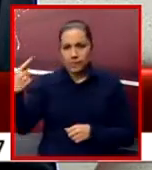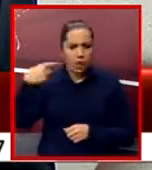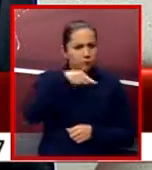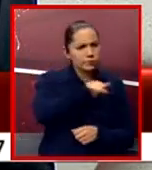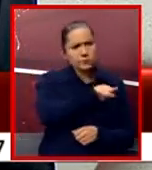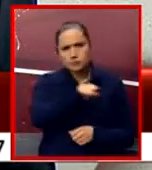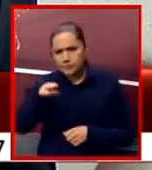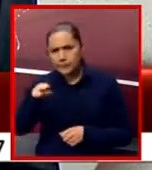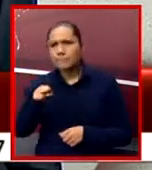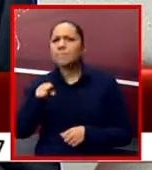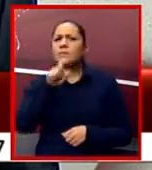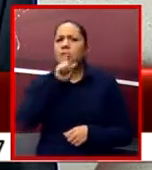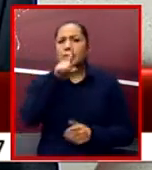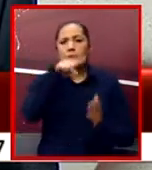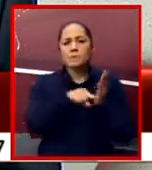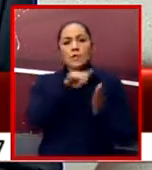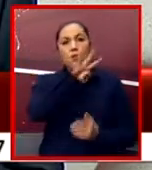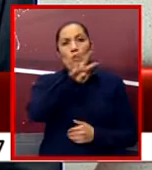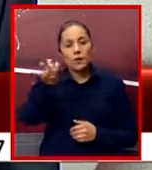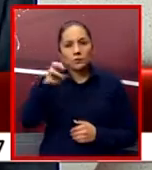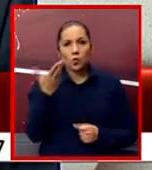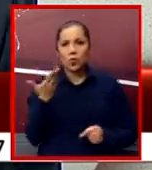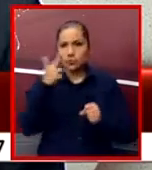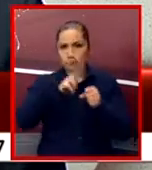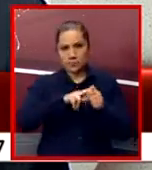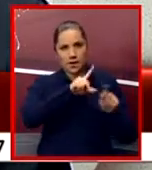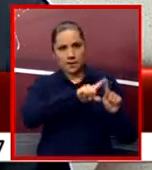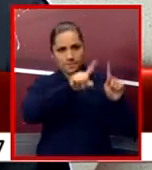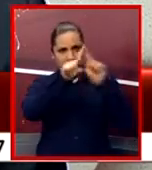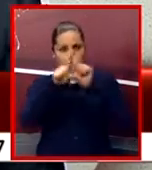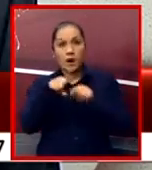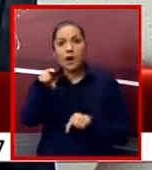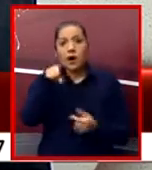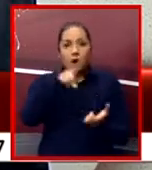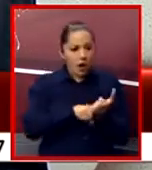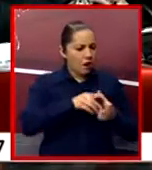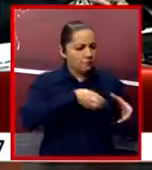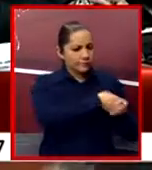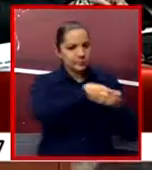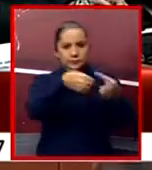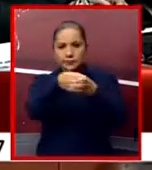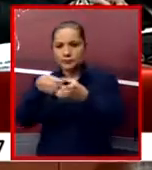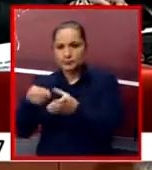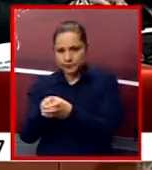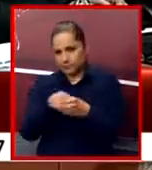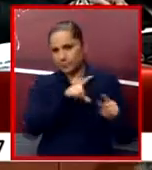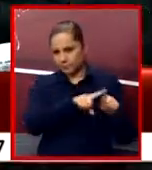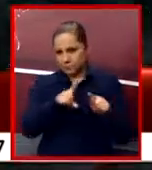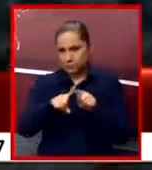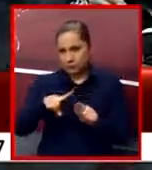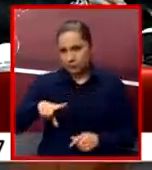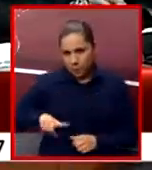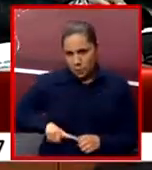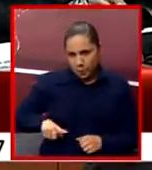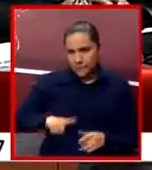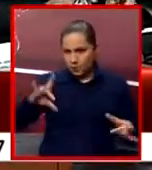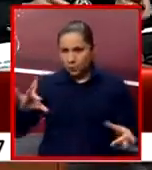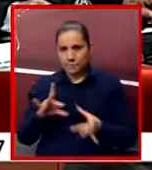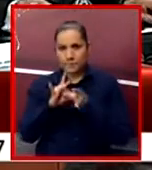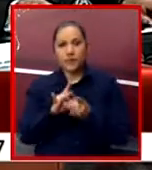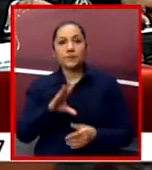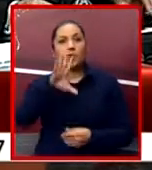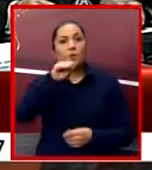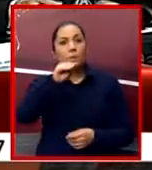1,400 hospitales, estoy hablando de las instituciones públicas, poco más de 90,000